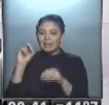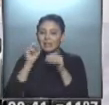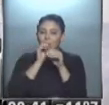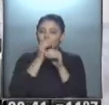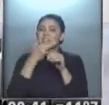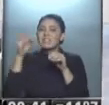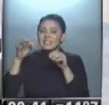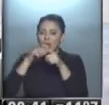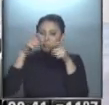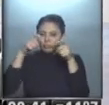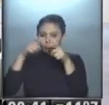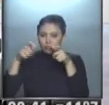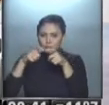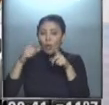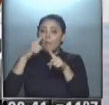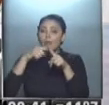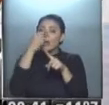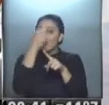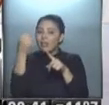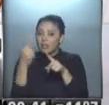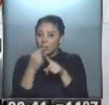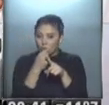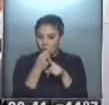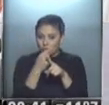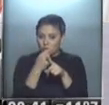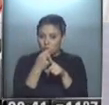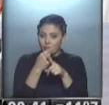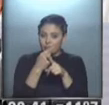cuadrante, son nasal superior, temporal superior, nasal inferior, temporal inferior,